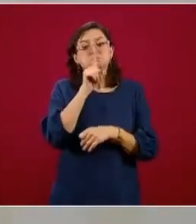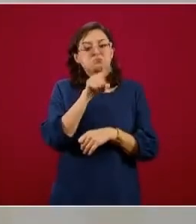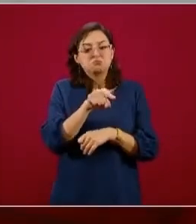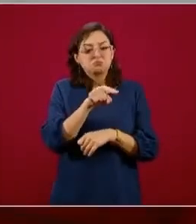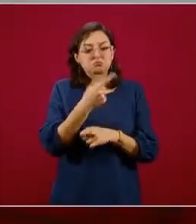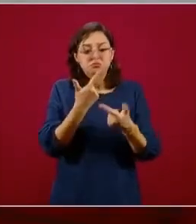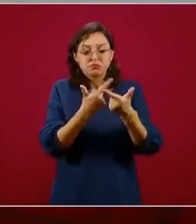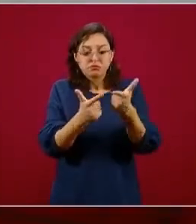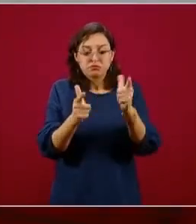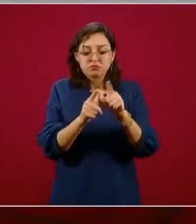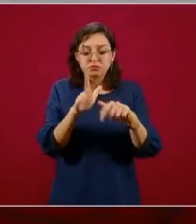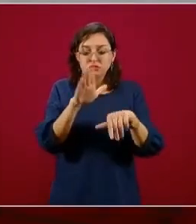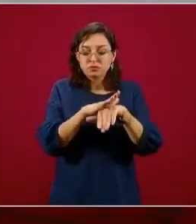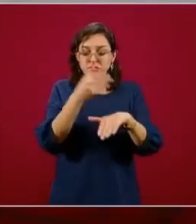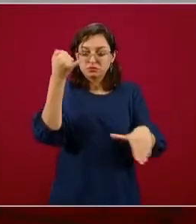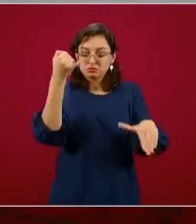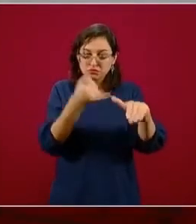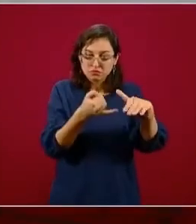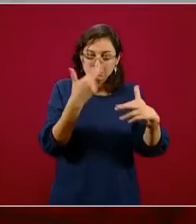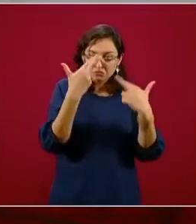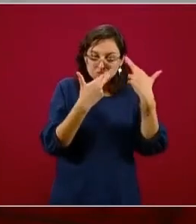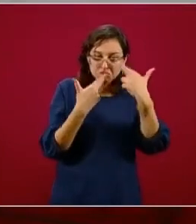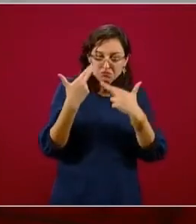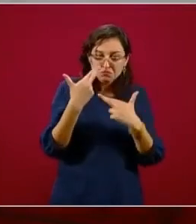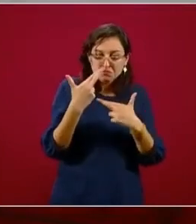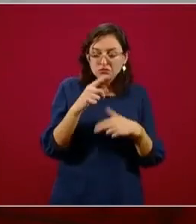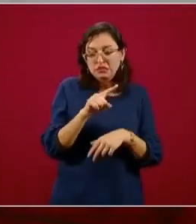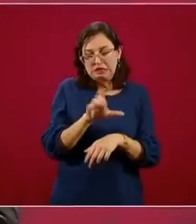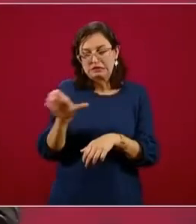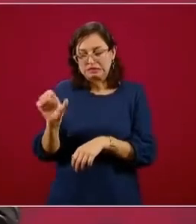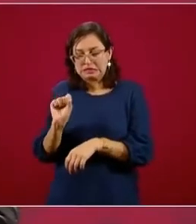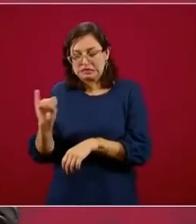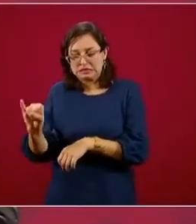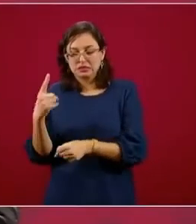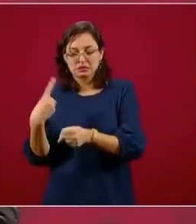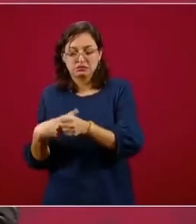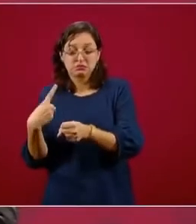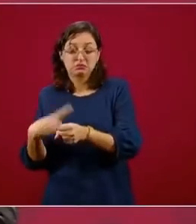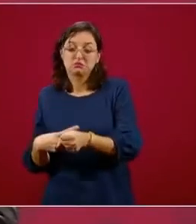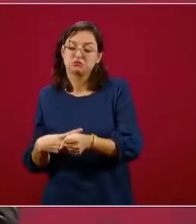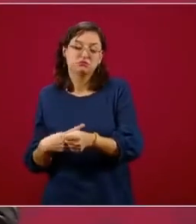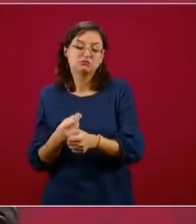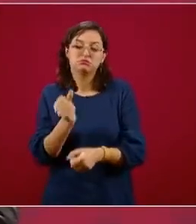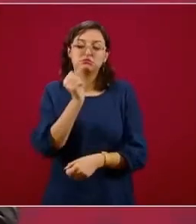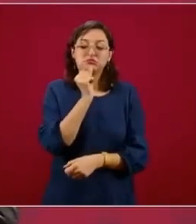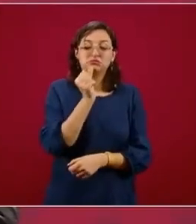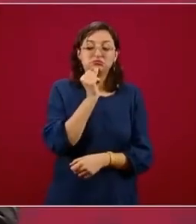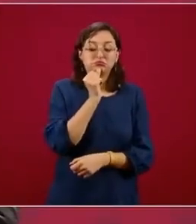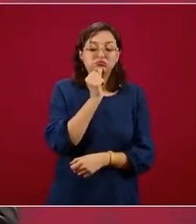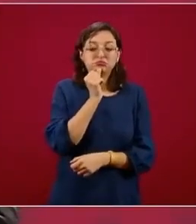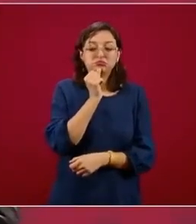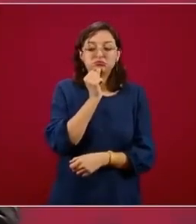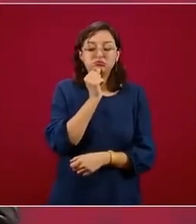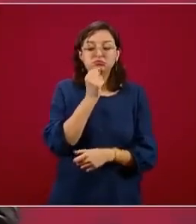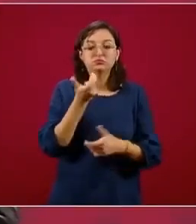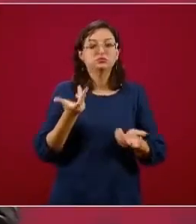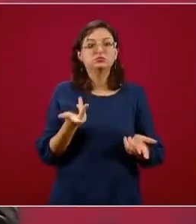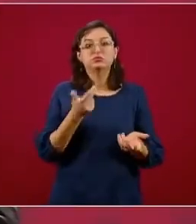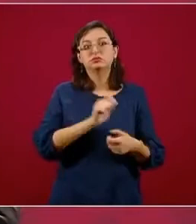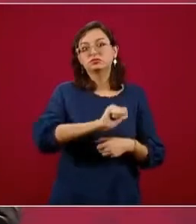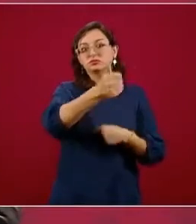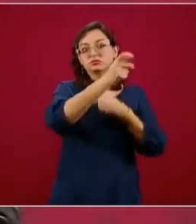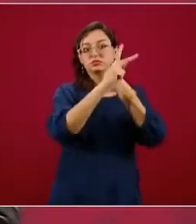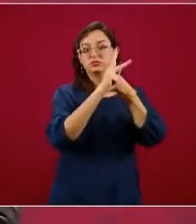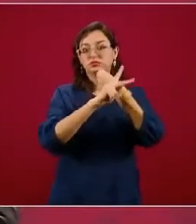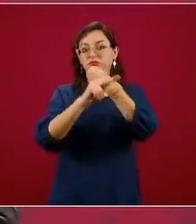ampliamente estudiado, a diferencia de los casos confirmados. De hecho, todavía hay mucha incertidumbre aún en los países